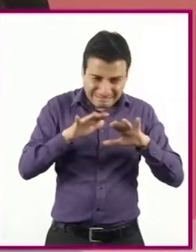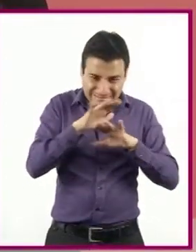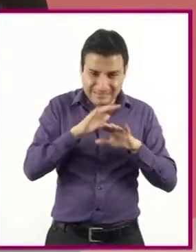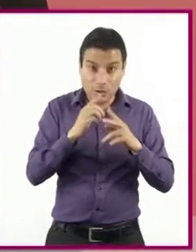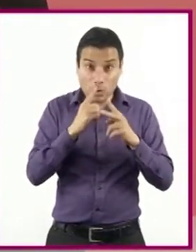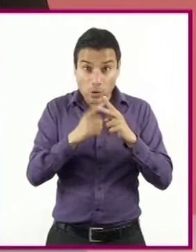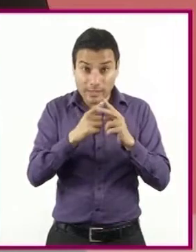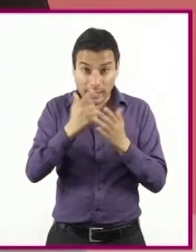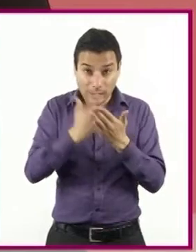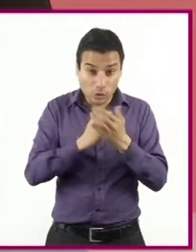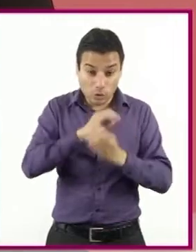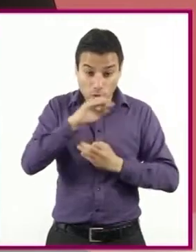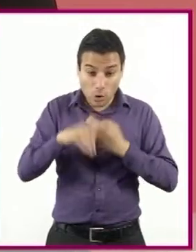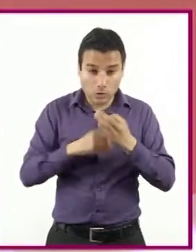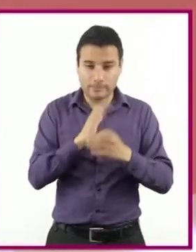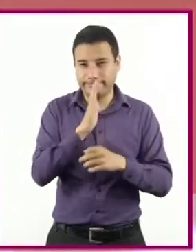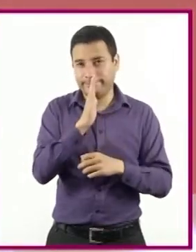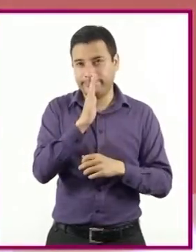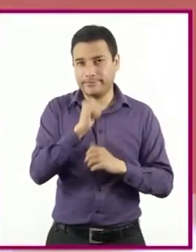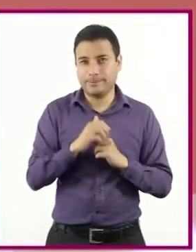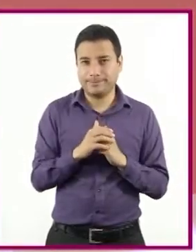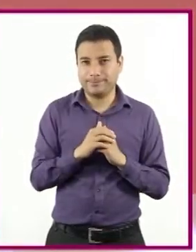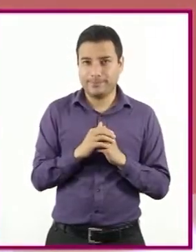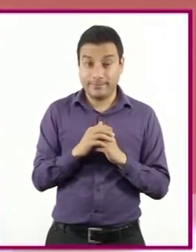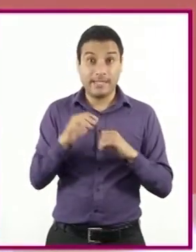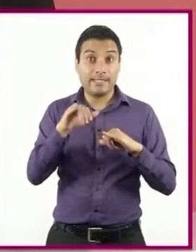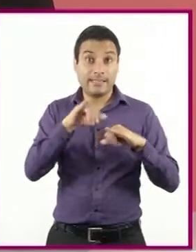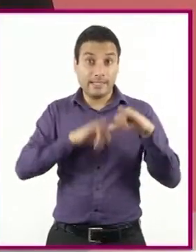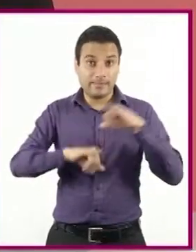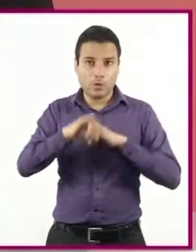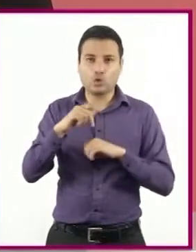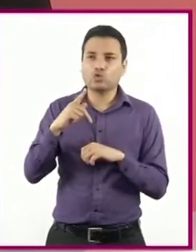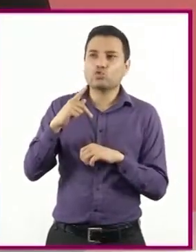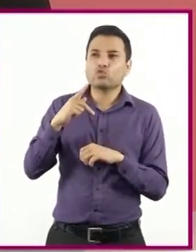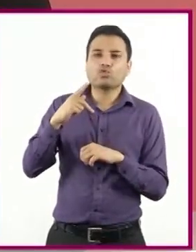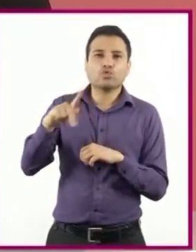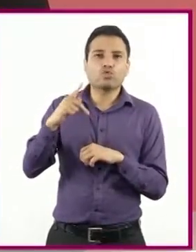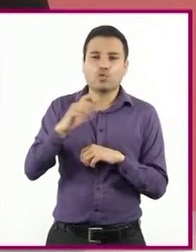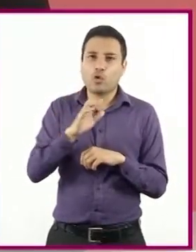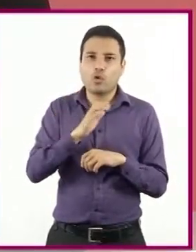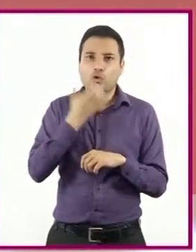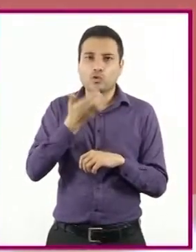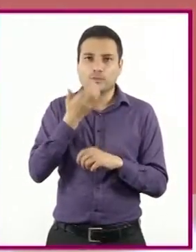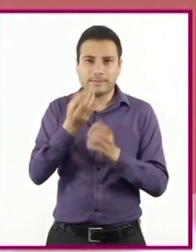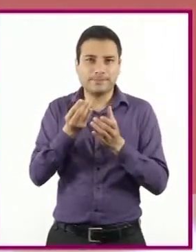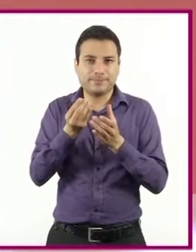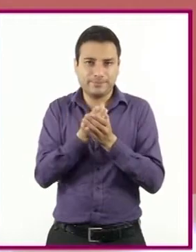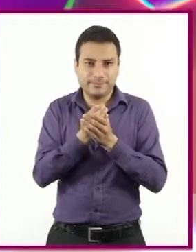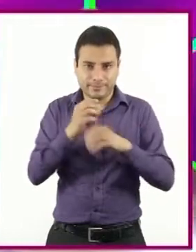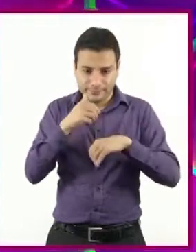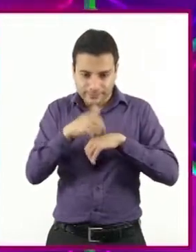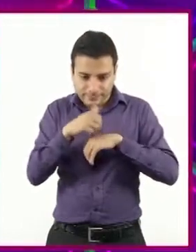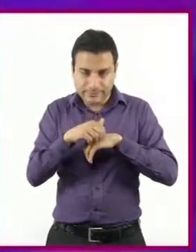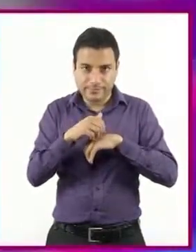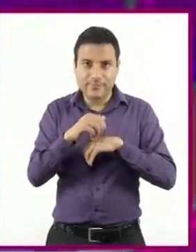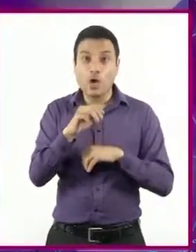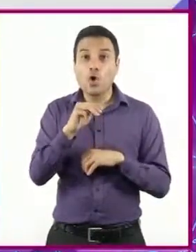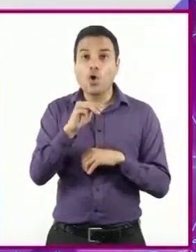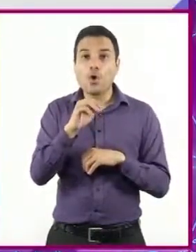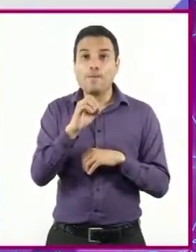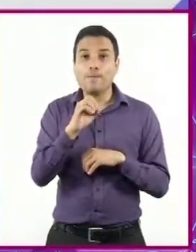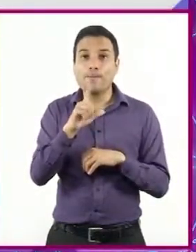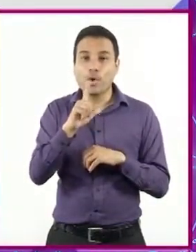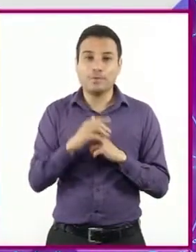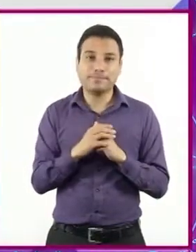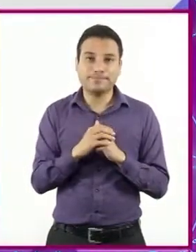Razón por la cual los químicos crearon su propia unidad de medida llamada mol. Entre profes,